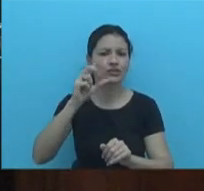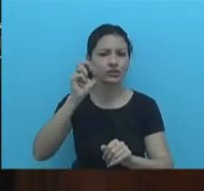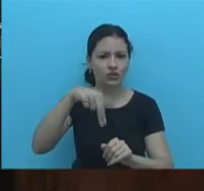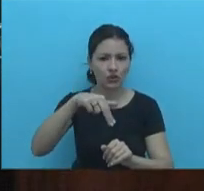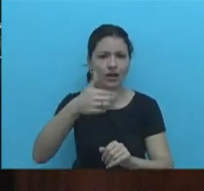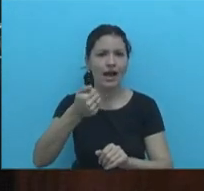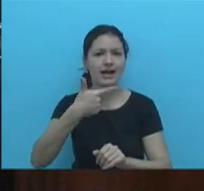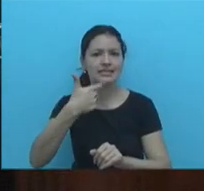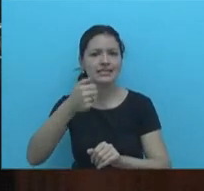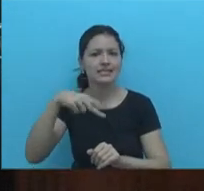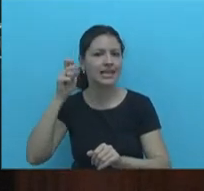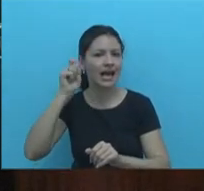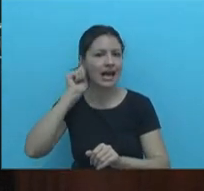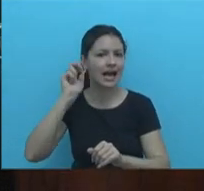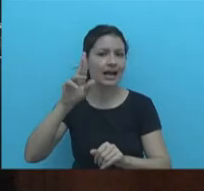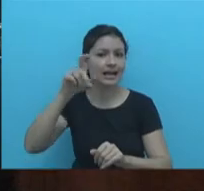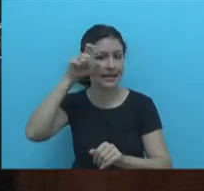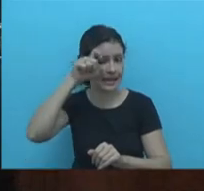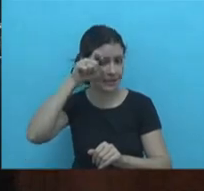Sí, tracción a sangre animal tendría que ser.